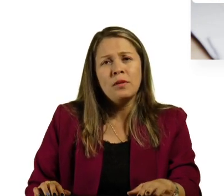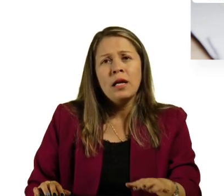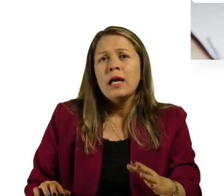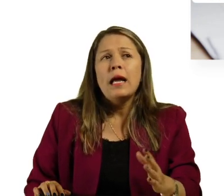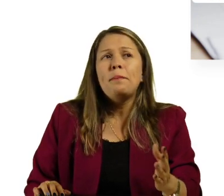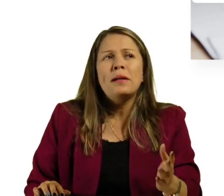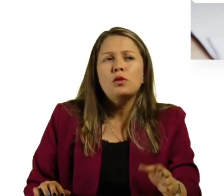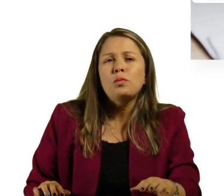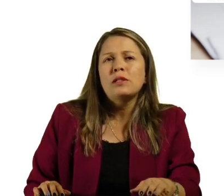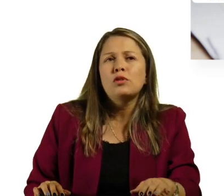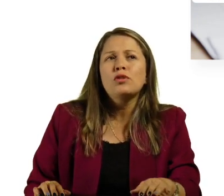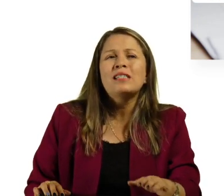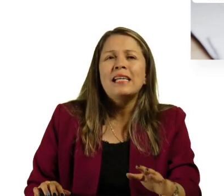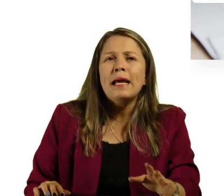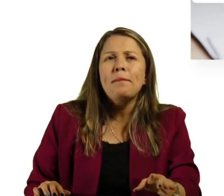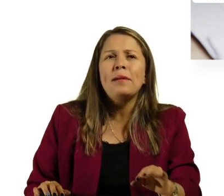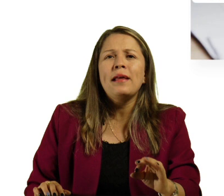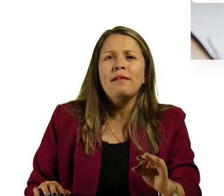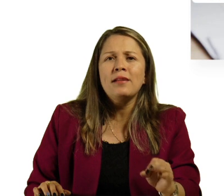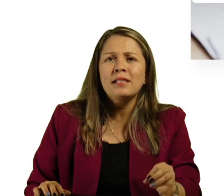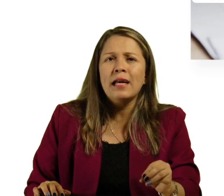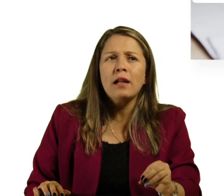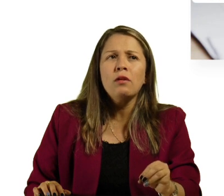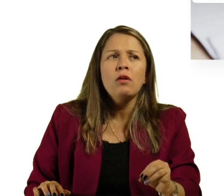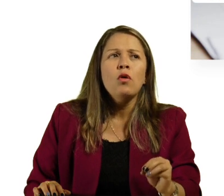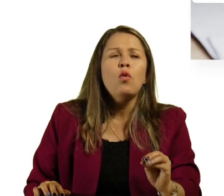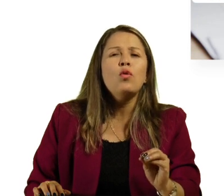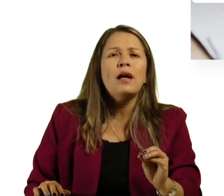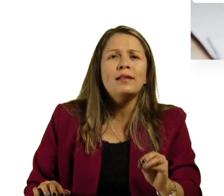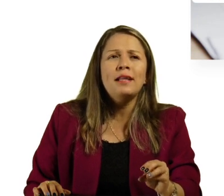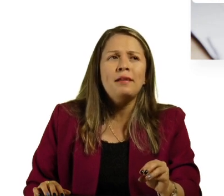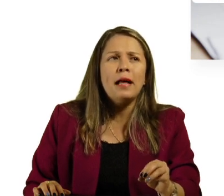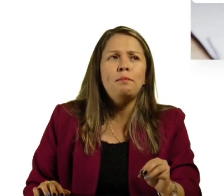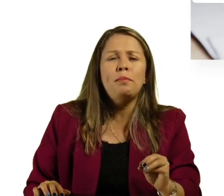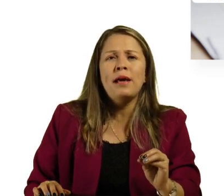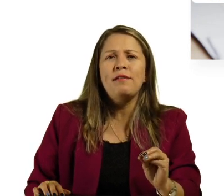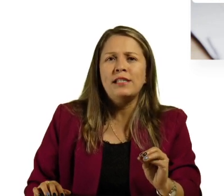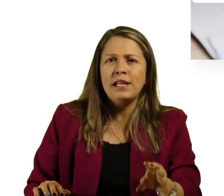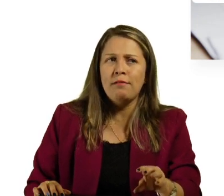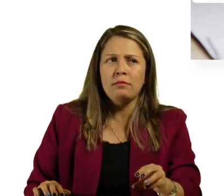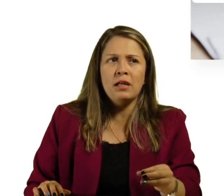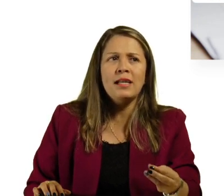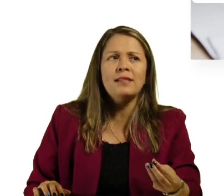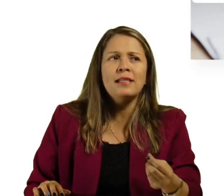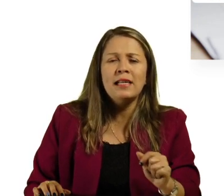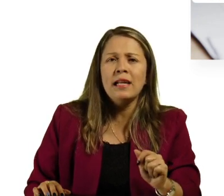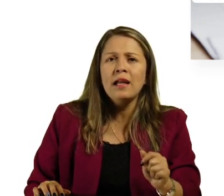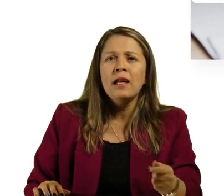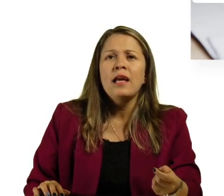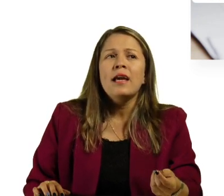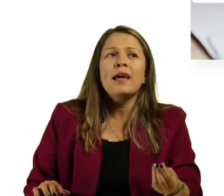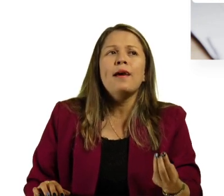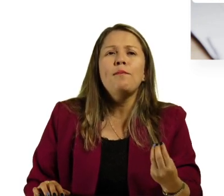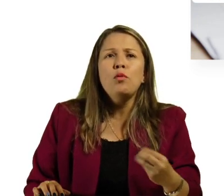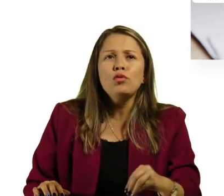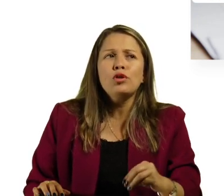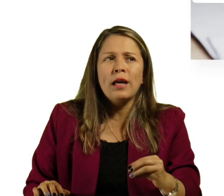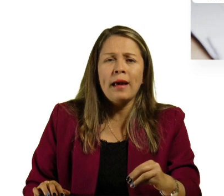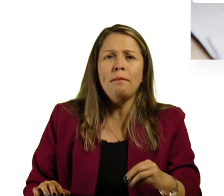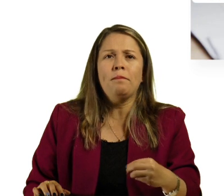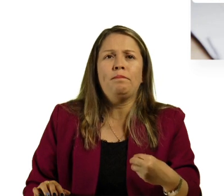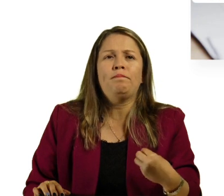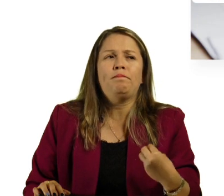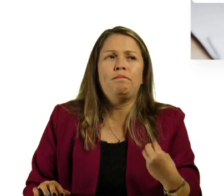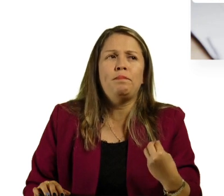presupuestales? El presupuesto siempre debe ser una actividad previsiva, es decir, que